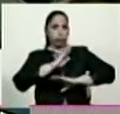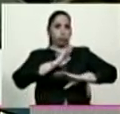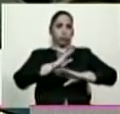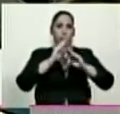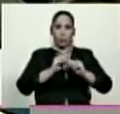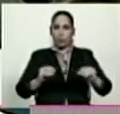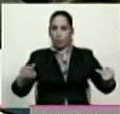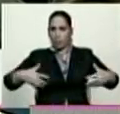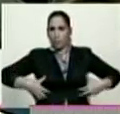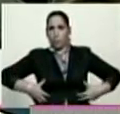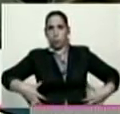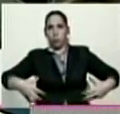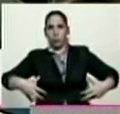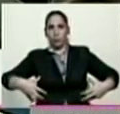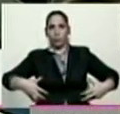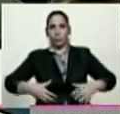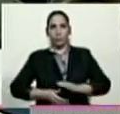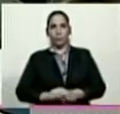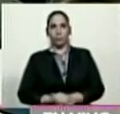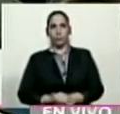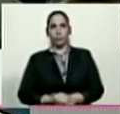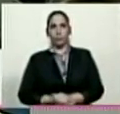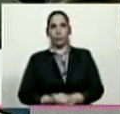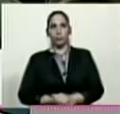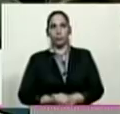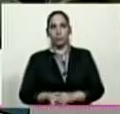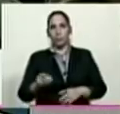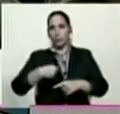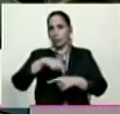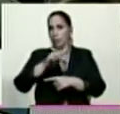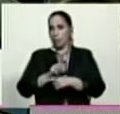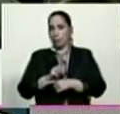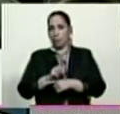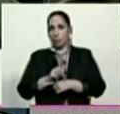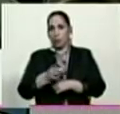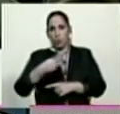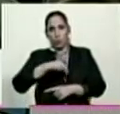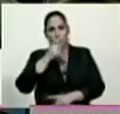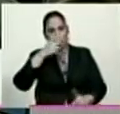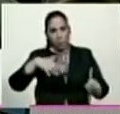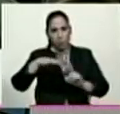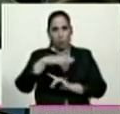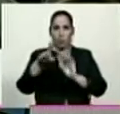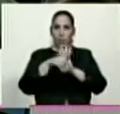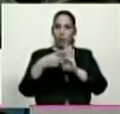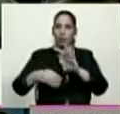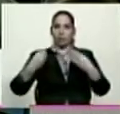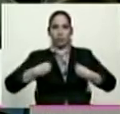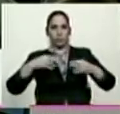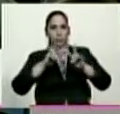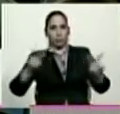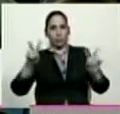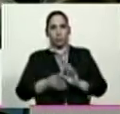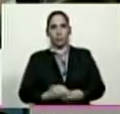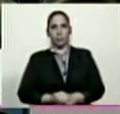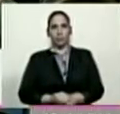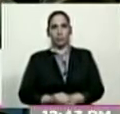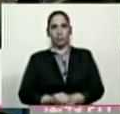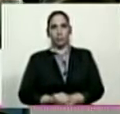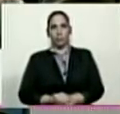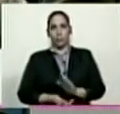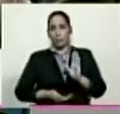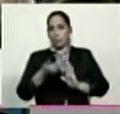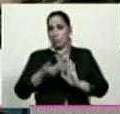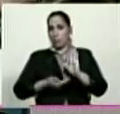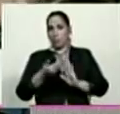nuestras riquezas y fundamentalmente nuestro pueblo y su derecho a vivir en paz. Así que es muy